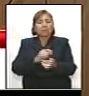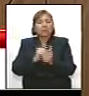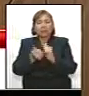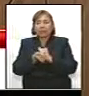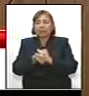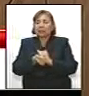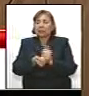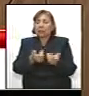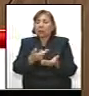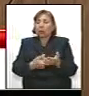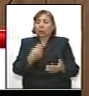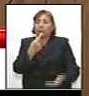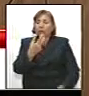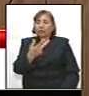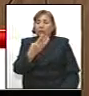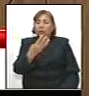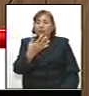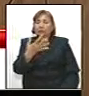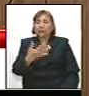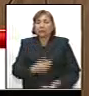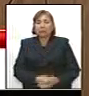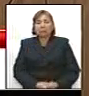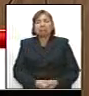los artículos 1, 3, 4 y 5 de la ley